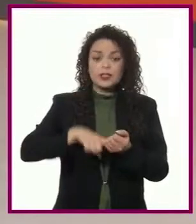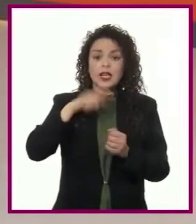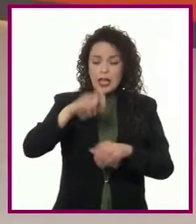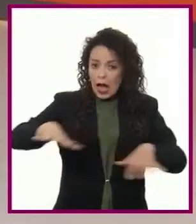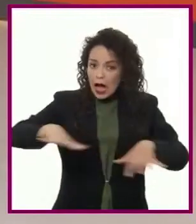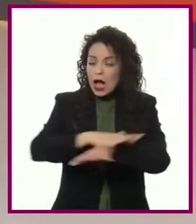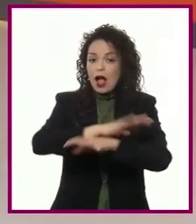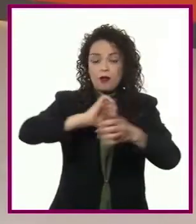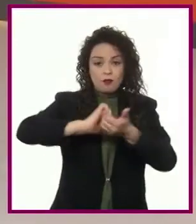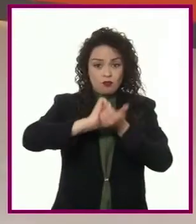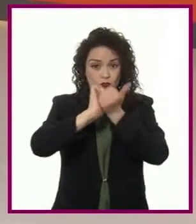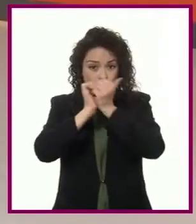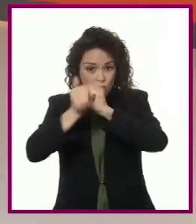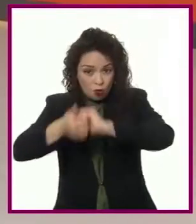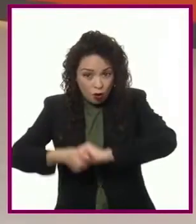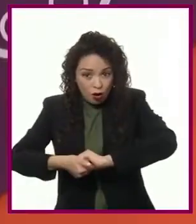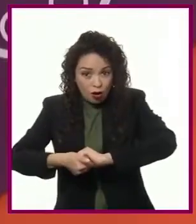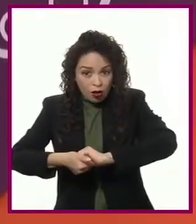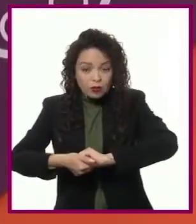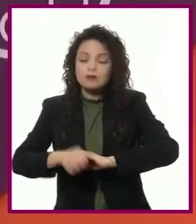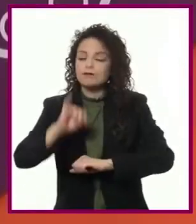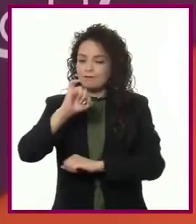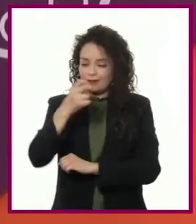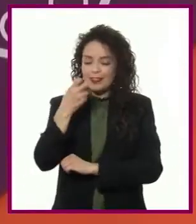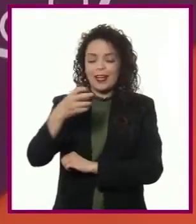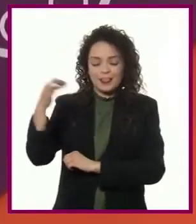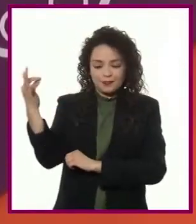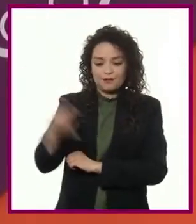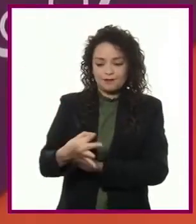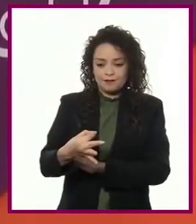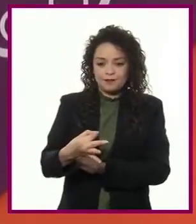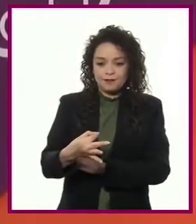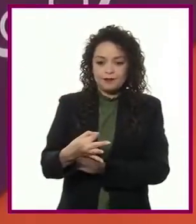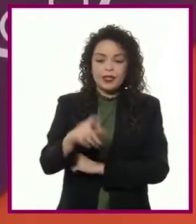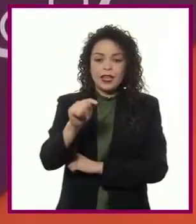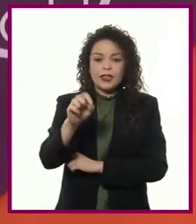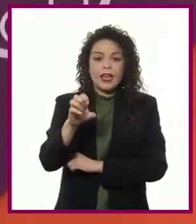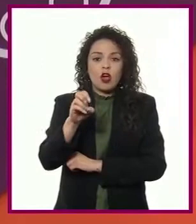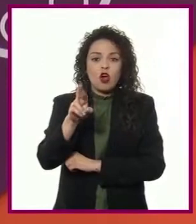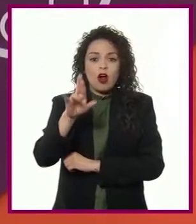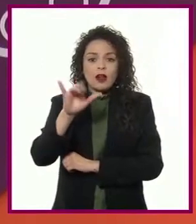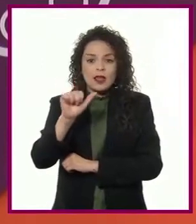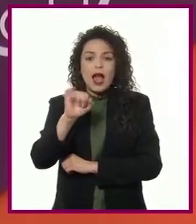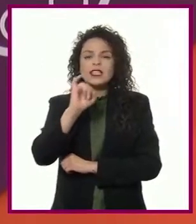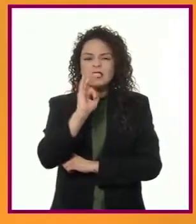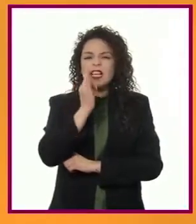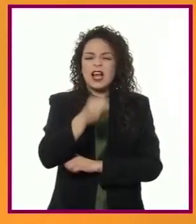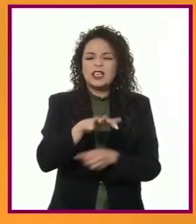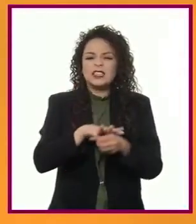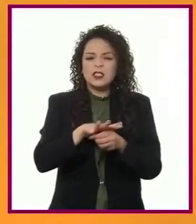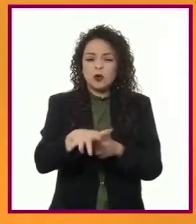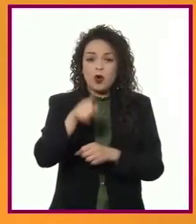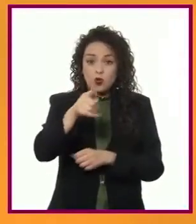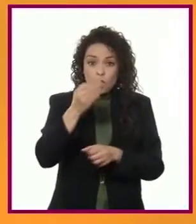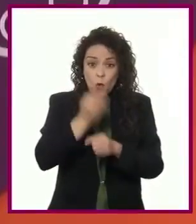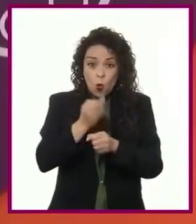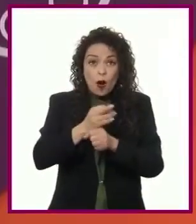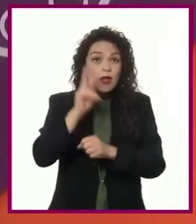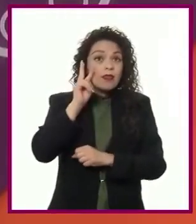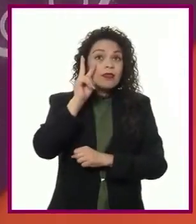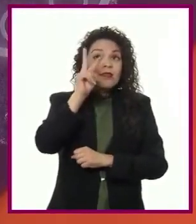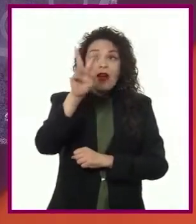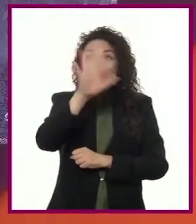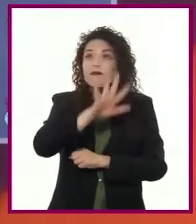transformación? Exactamente. La teoría más aceptada es que las estructuras que observamos hoy en día